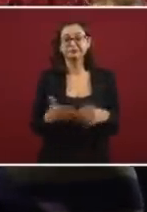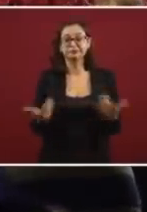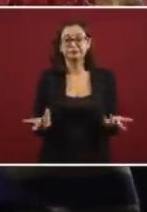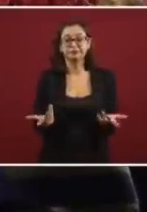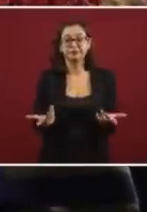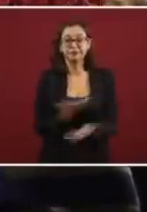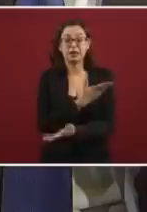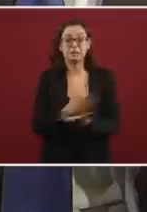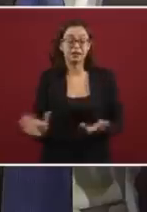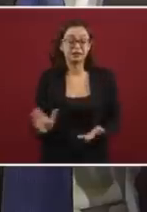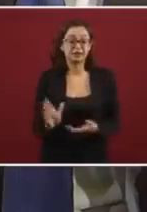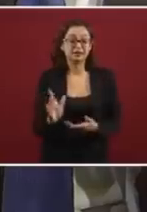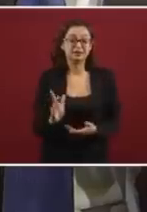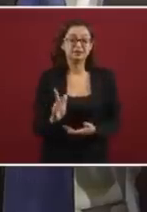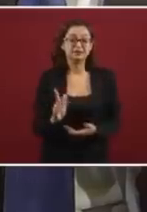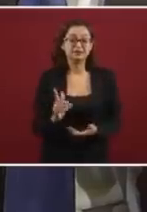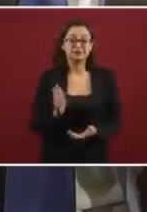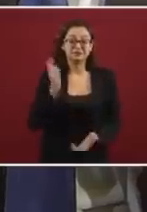paga